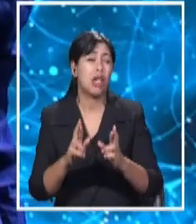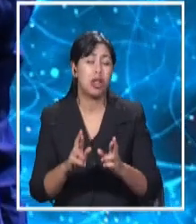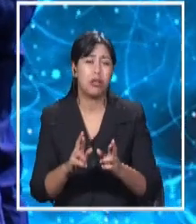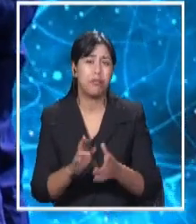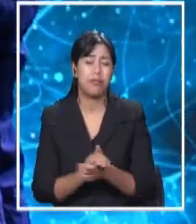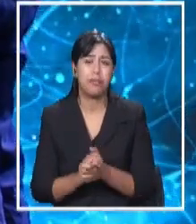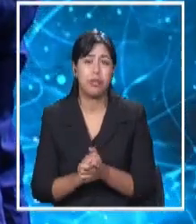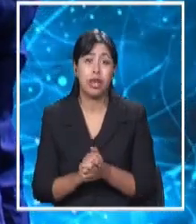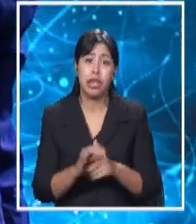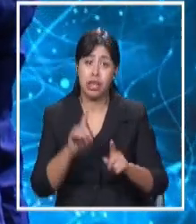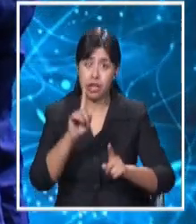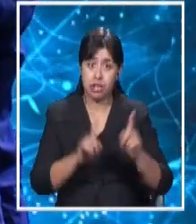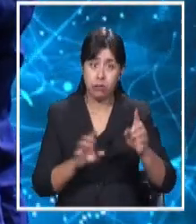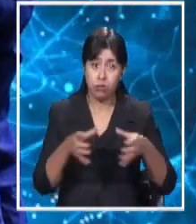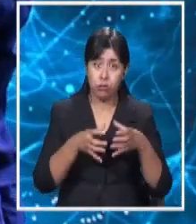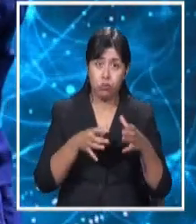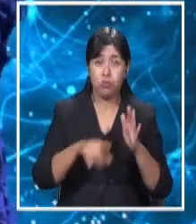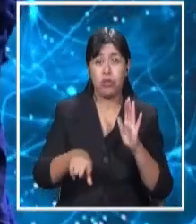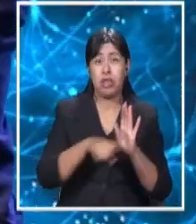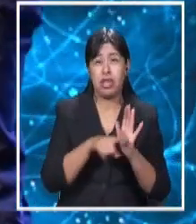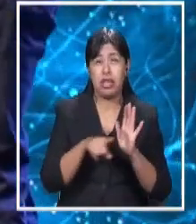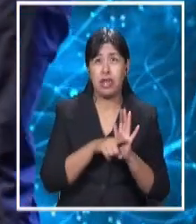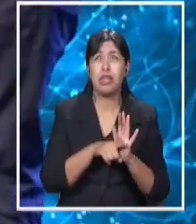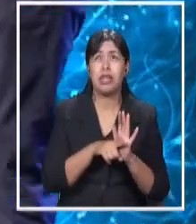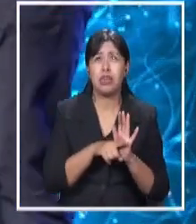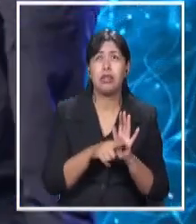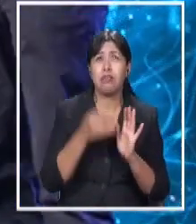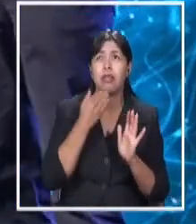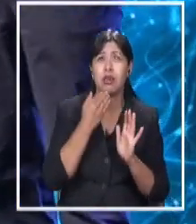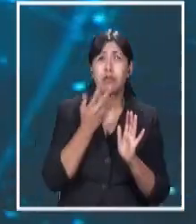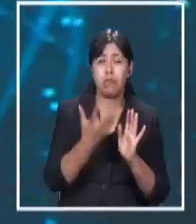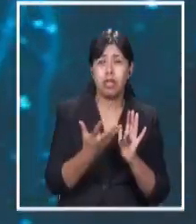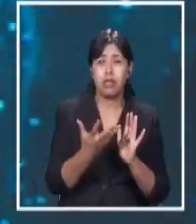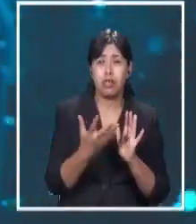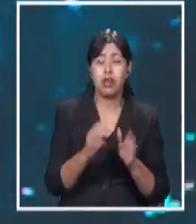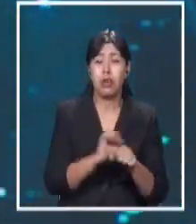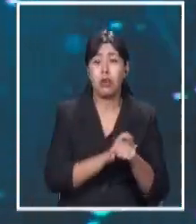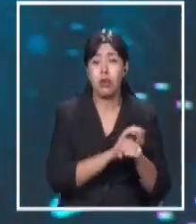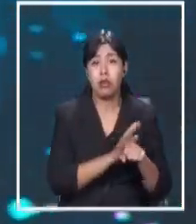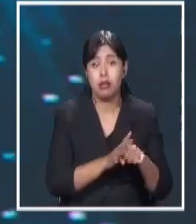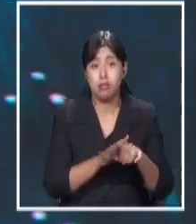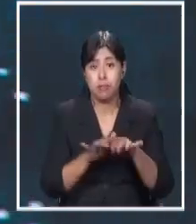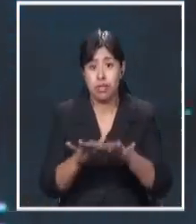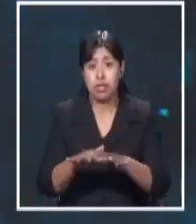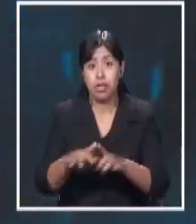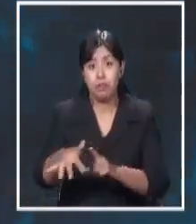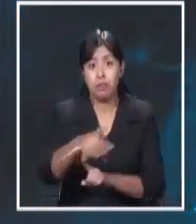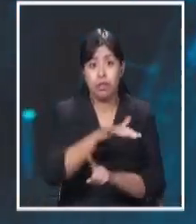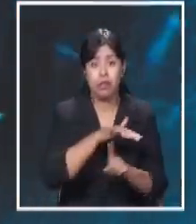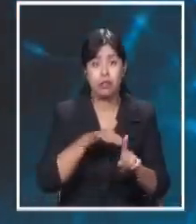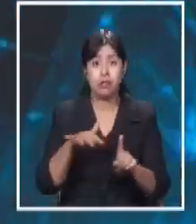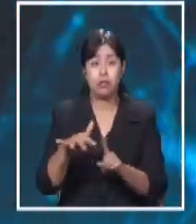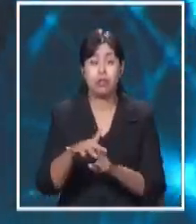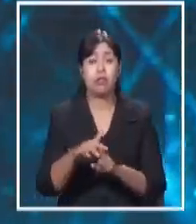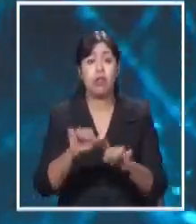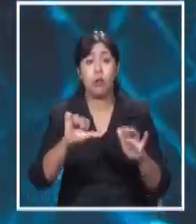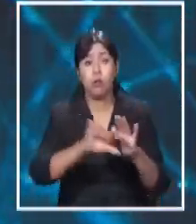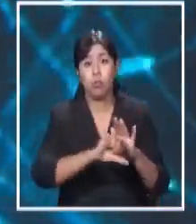ya partieron con emocionalidad negativa alta. Esto también ocurrió. La pandemia y las condiciones de